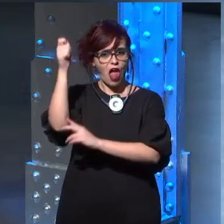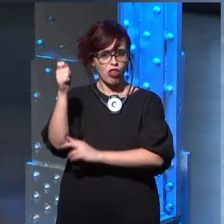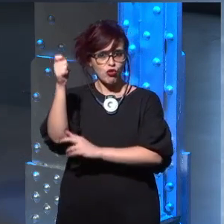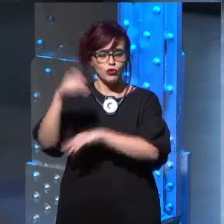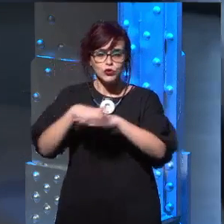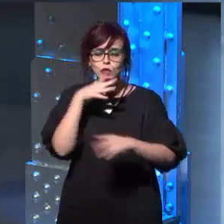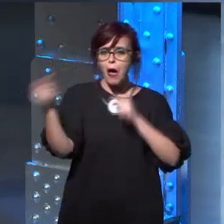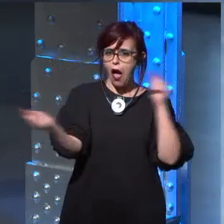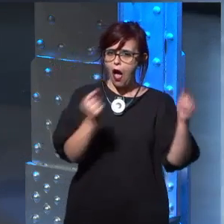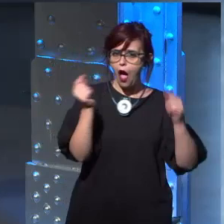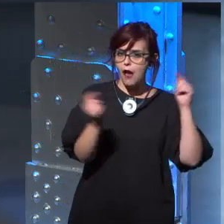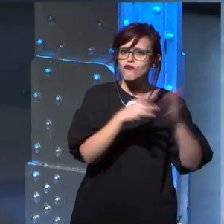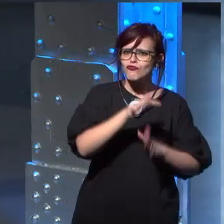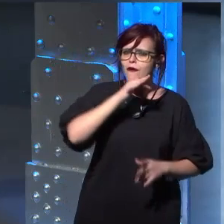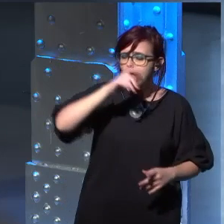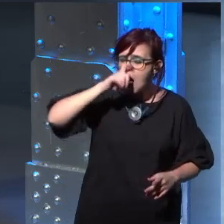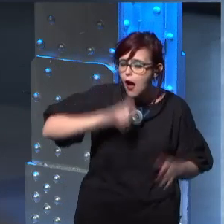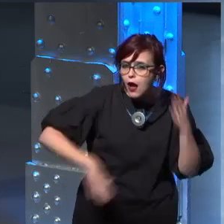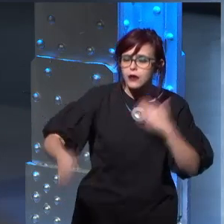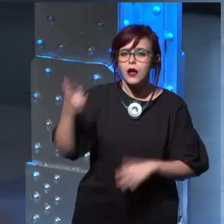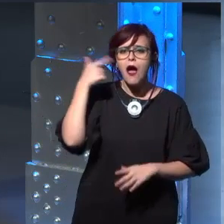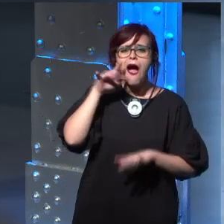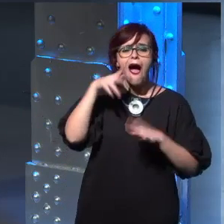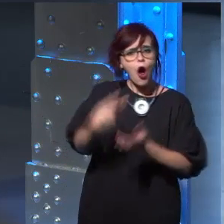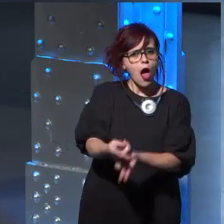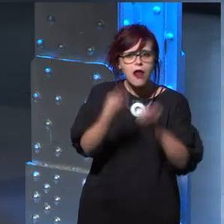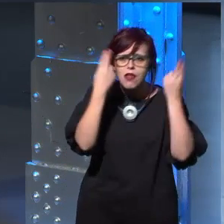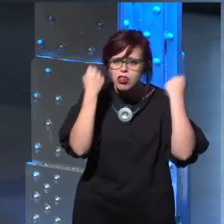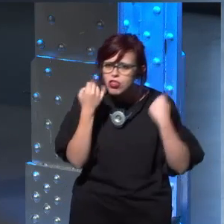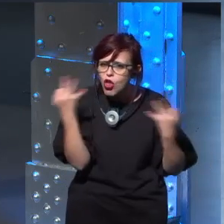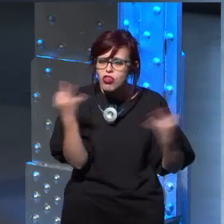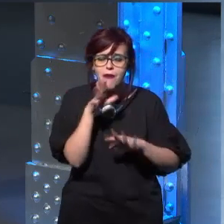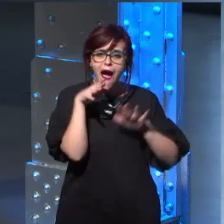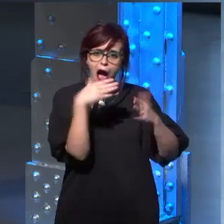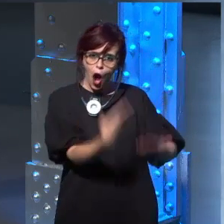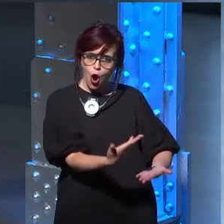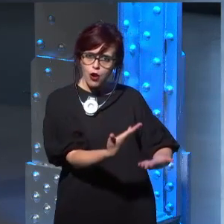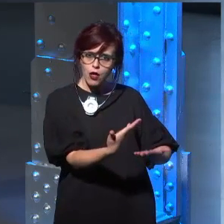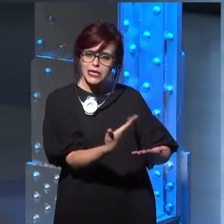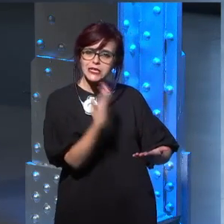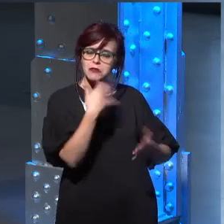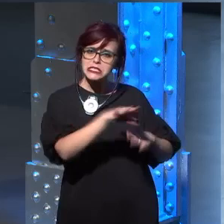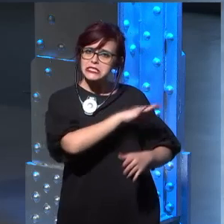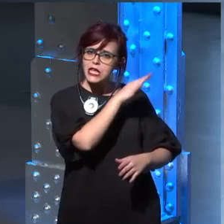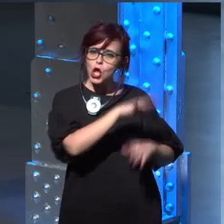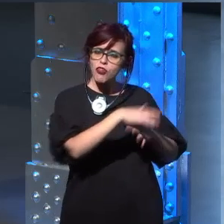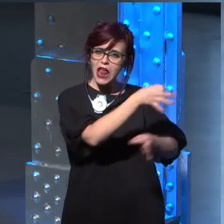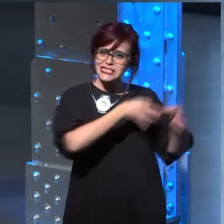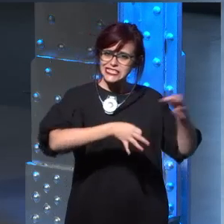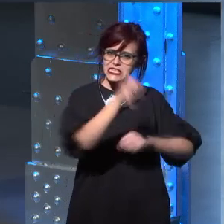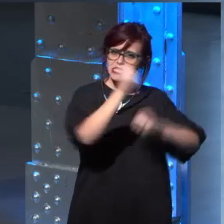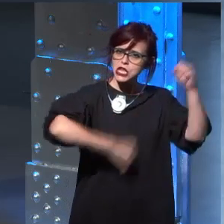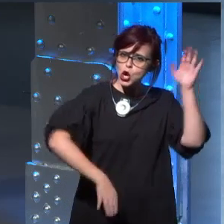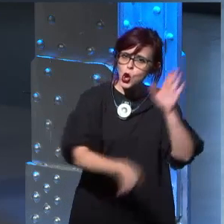She is reading the excerpt from the book, like I told you. We will interpret the question. ...siendo el señor de las Islas del